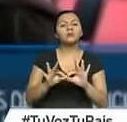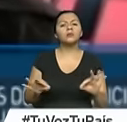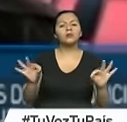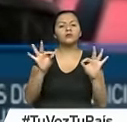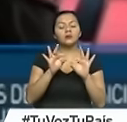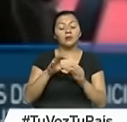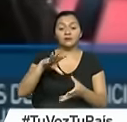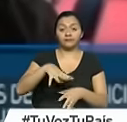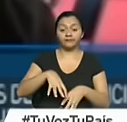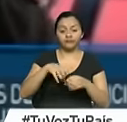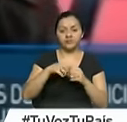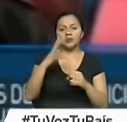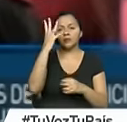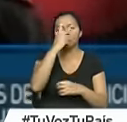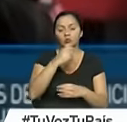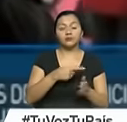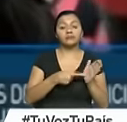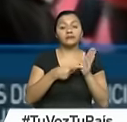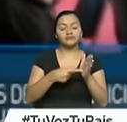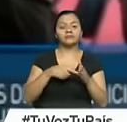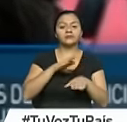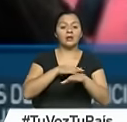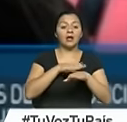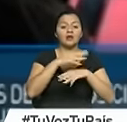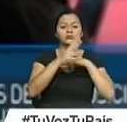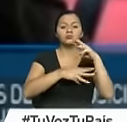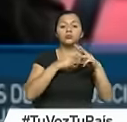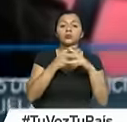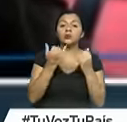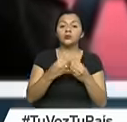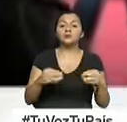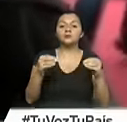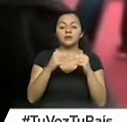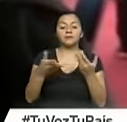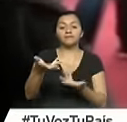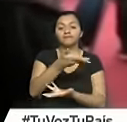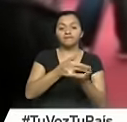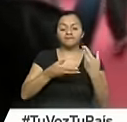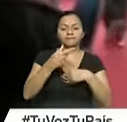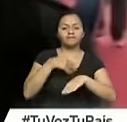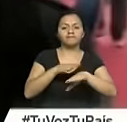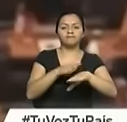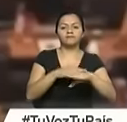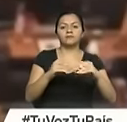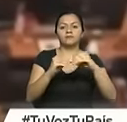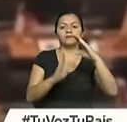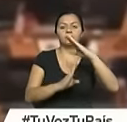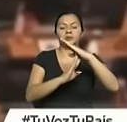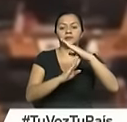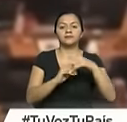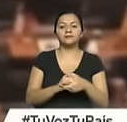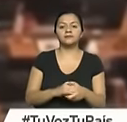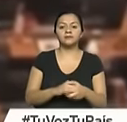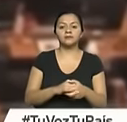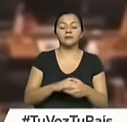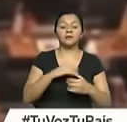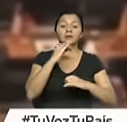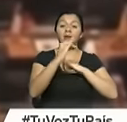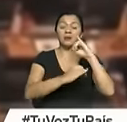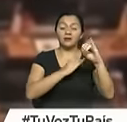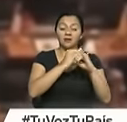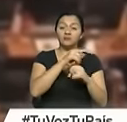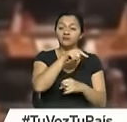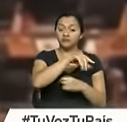una cumbre hermosa, donde las grandes causas del mundo se concentran en un solo llamado por la paz. Según la canciller venezolana